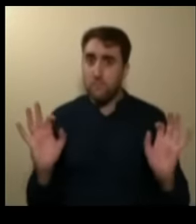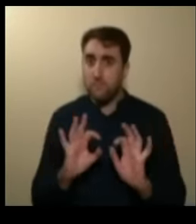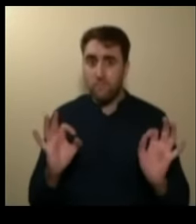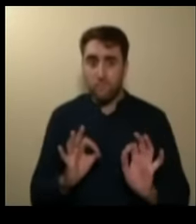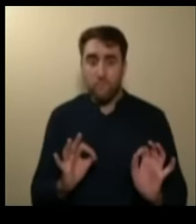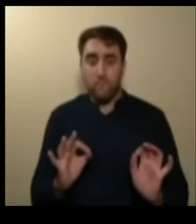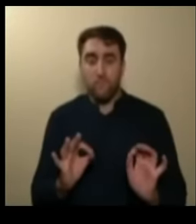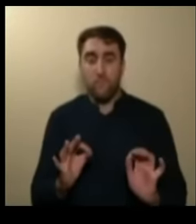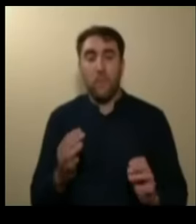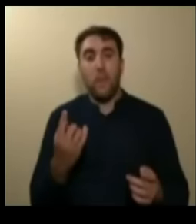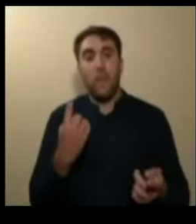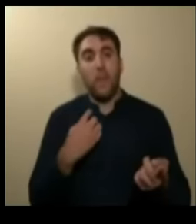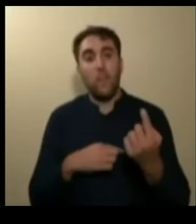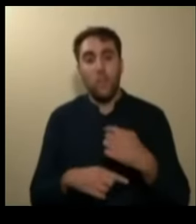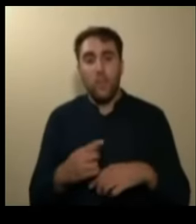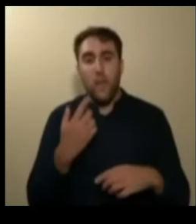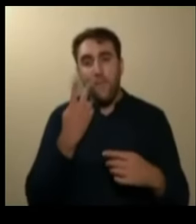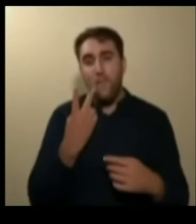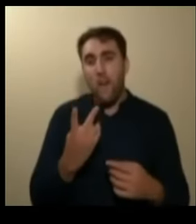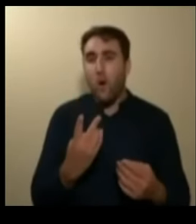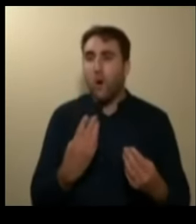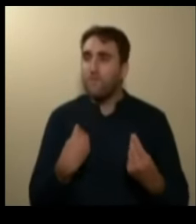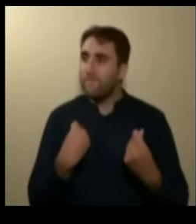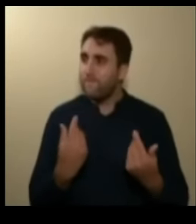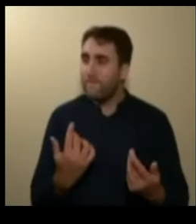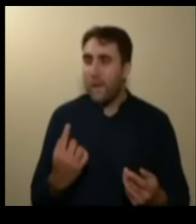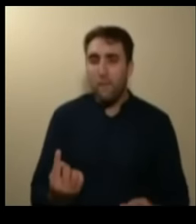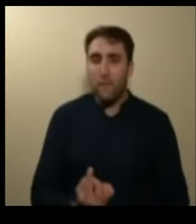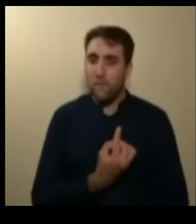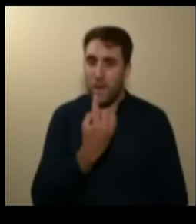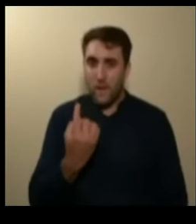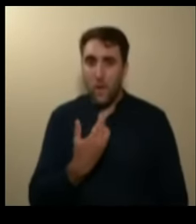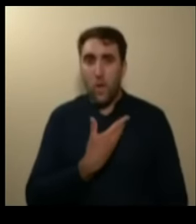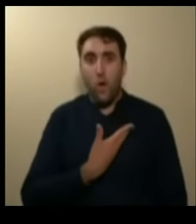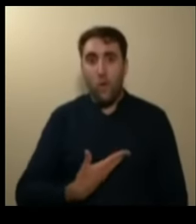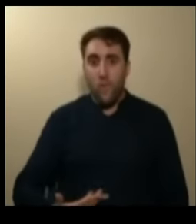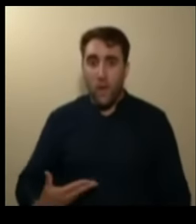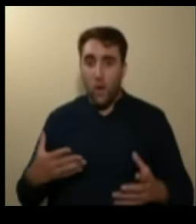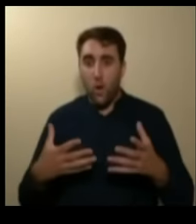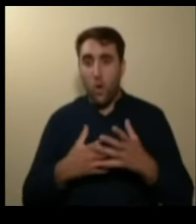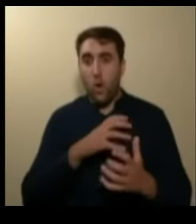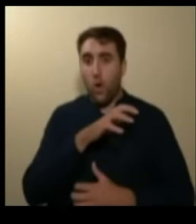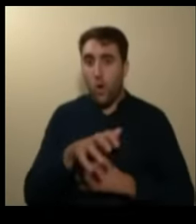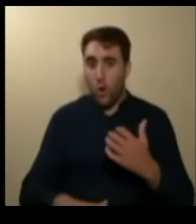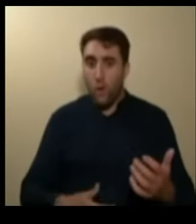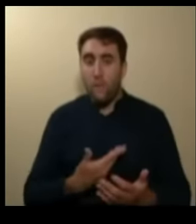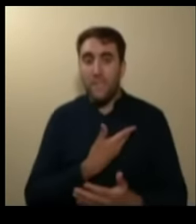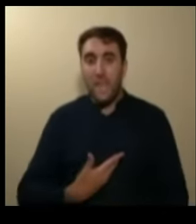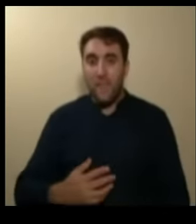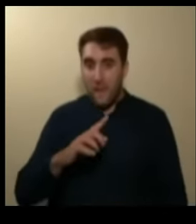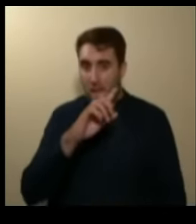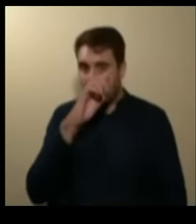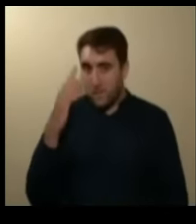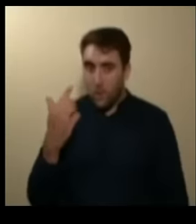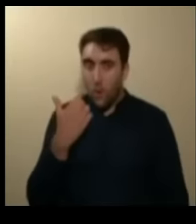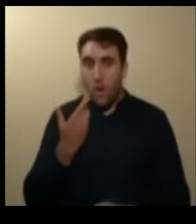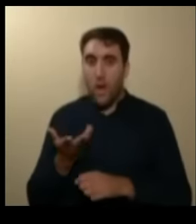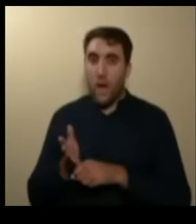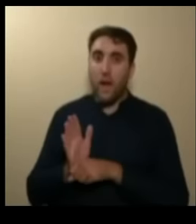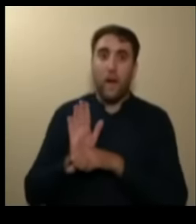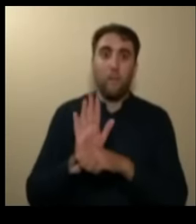esto es ver o sentir lo central. El gobierno de coalición, el presidente Lacalle Pou, respalda la acción